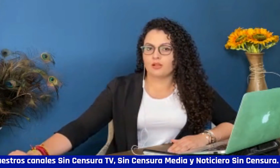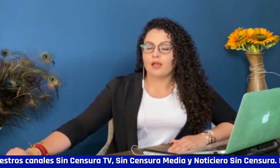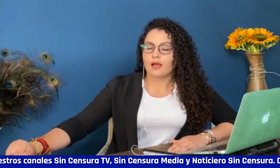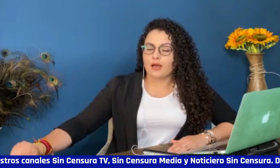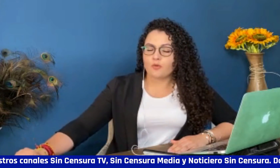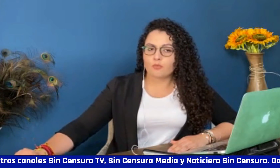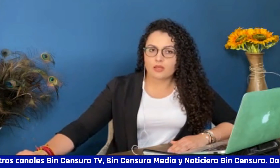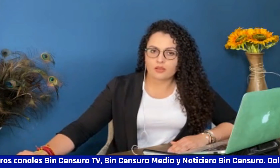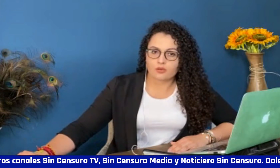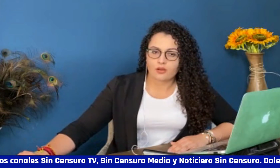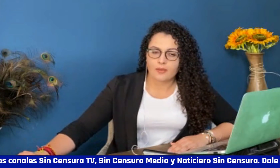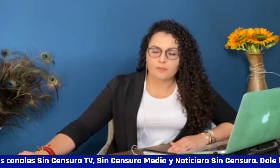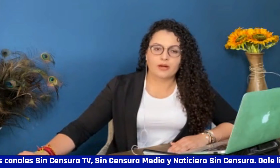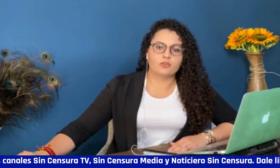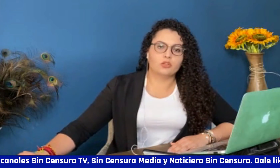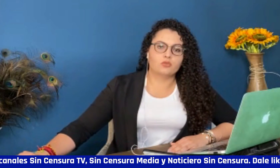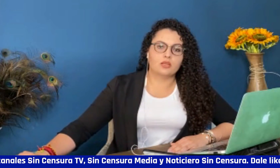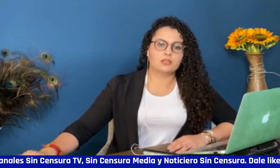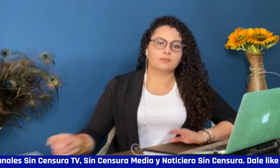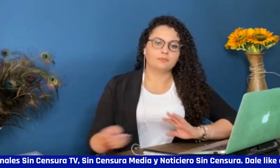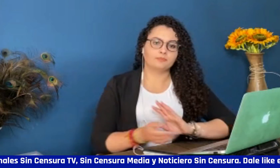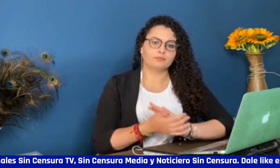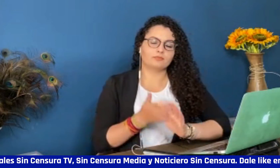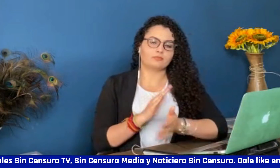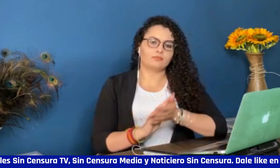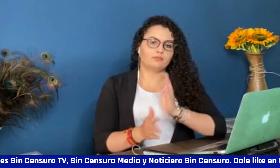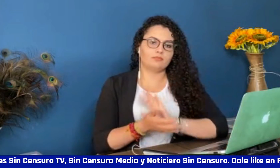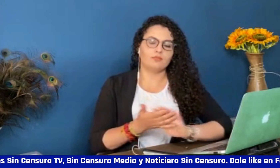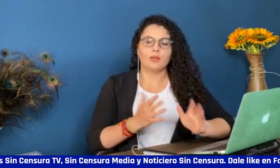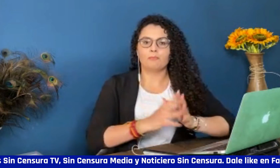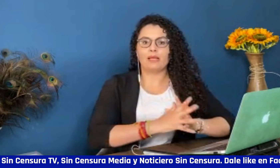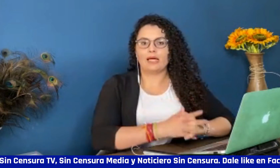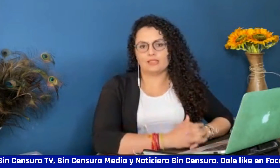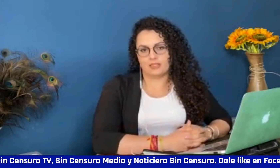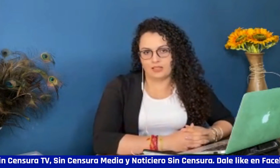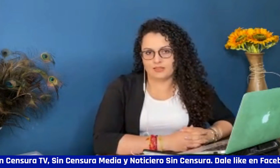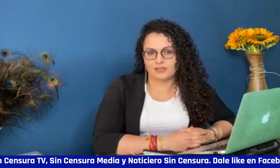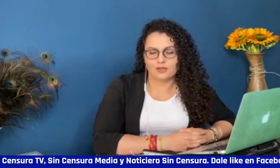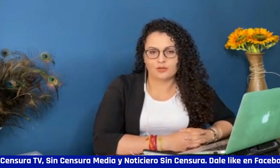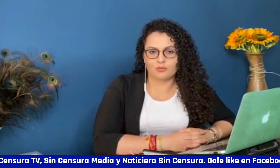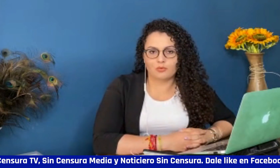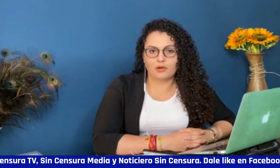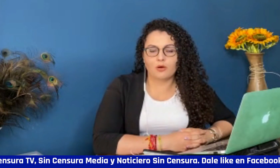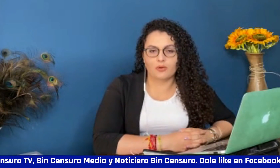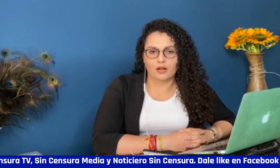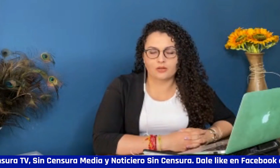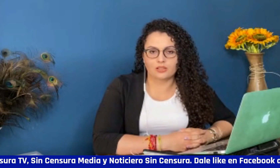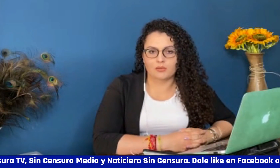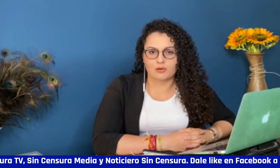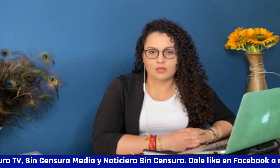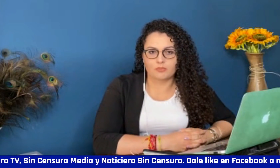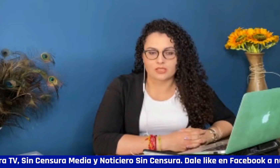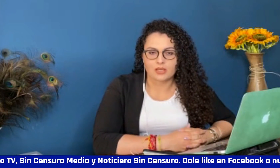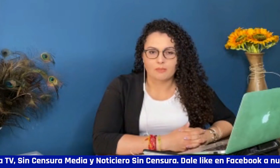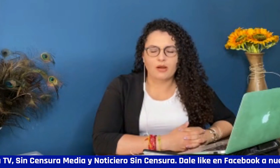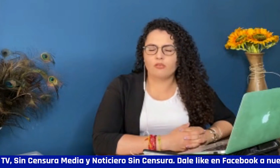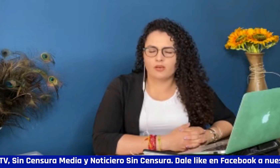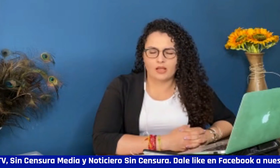medio, para entonces pelarse como buen gobernador de